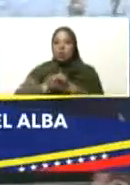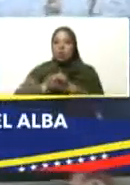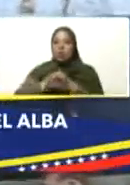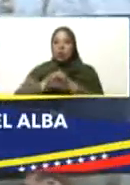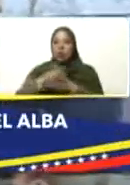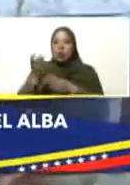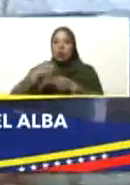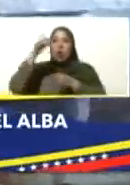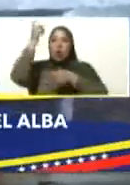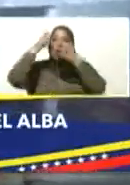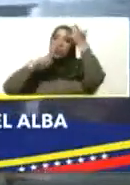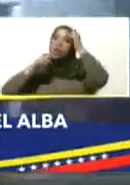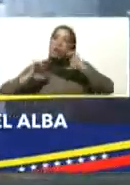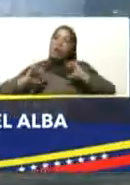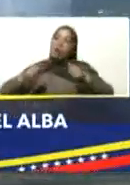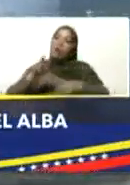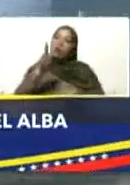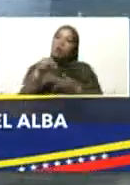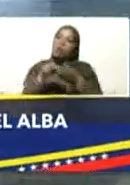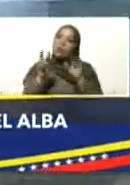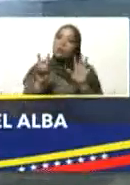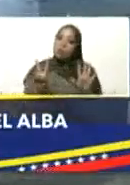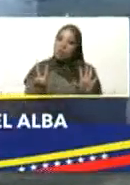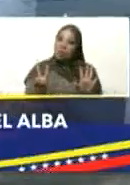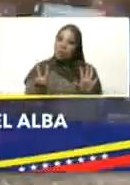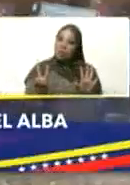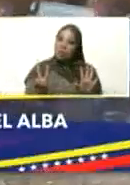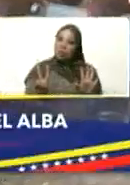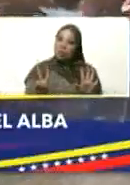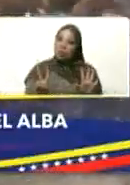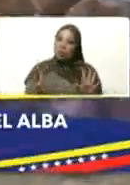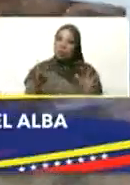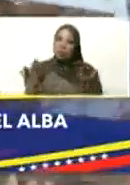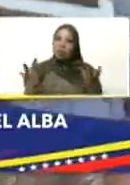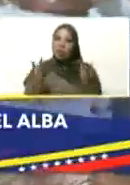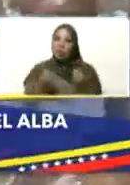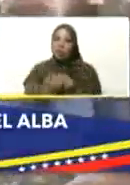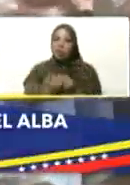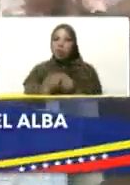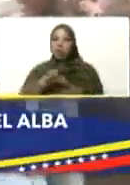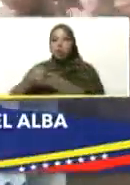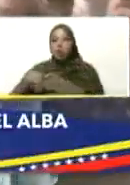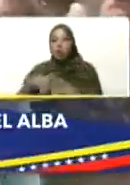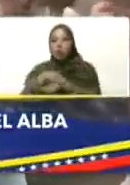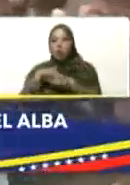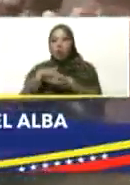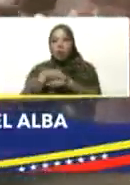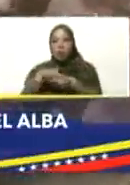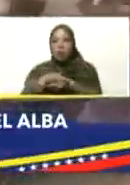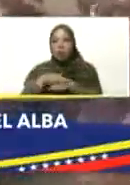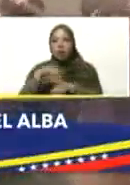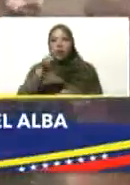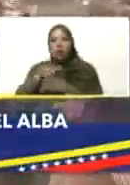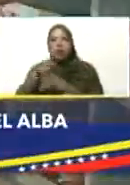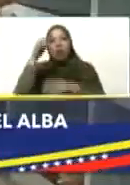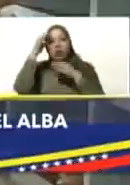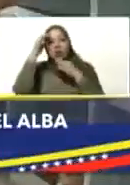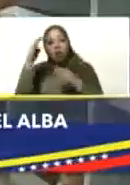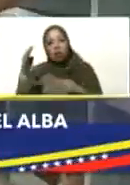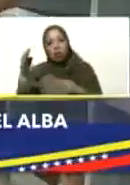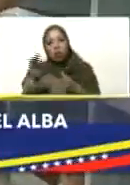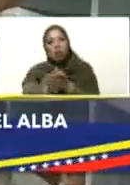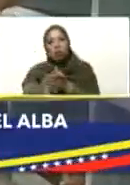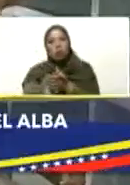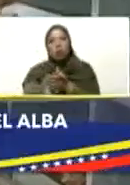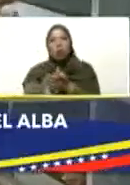eterno Hugo Chávez Frías en el 2007. Usted junto a nuestro ministro de Agricultura y Tierra, quien le saludo, y